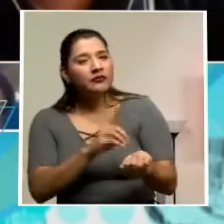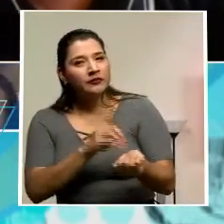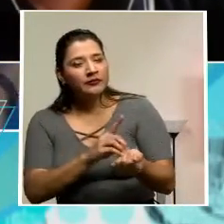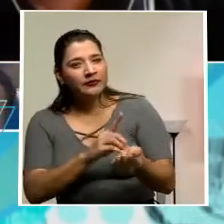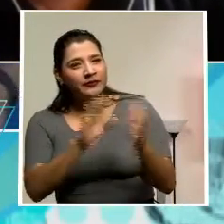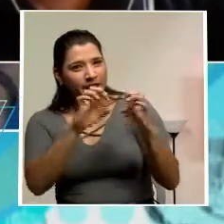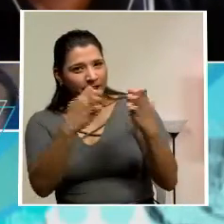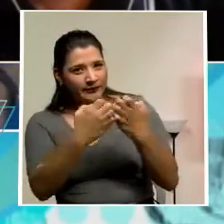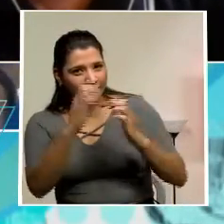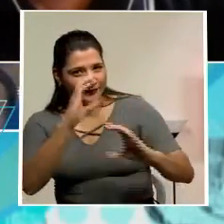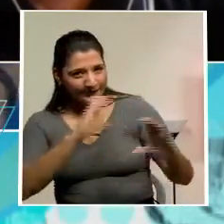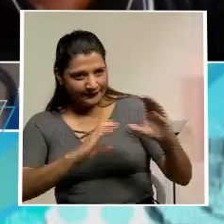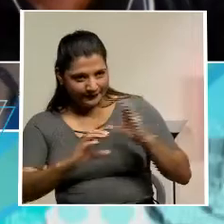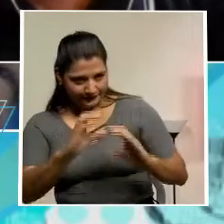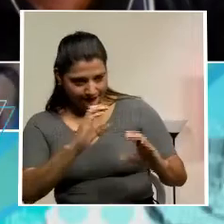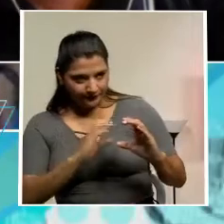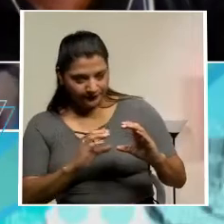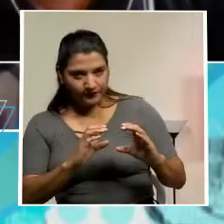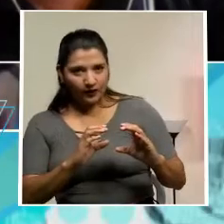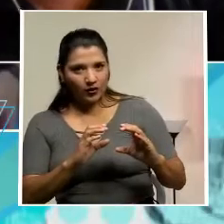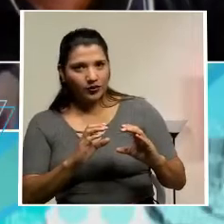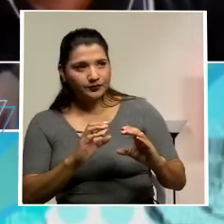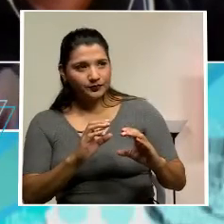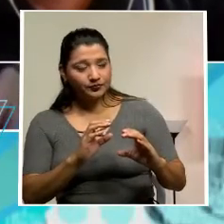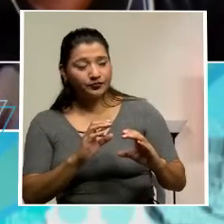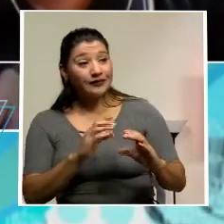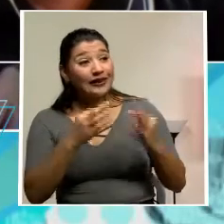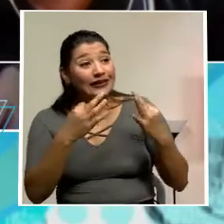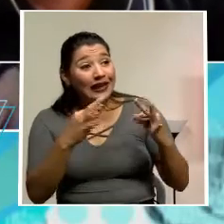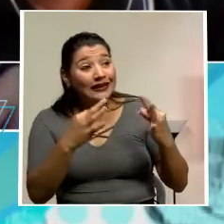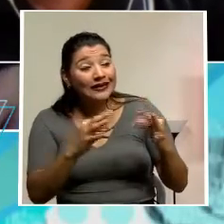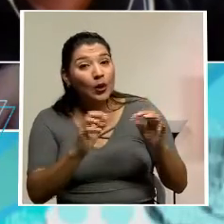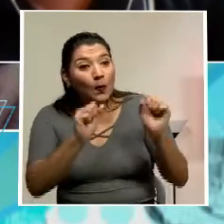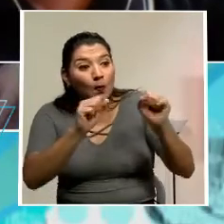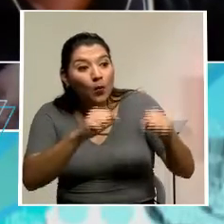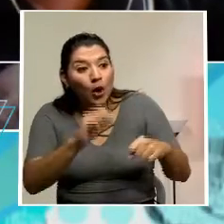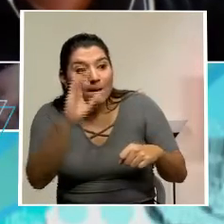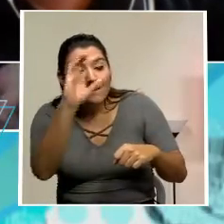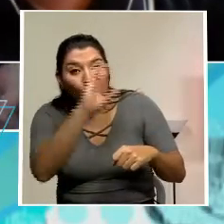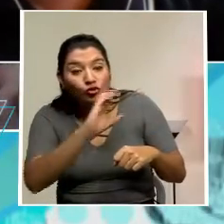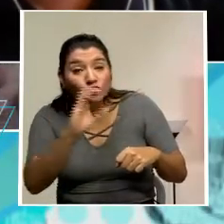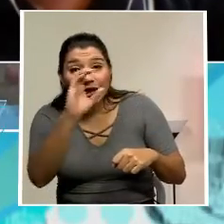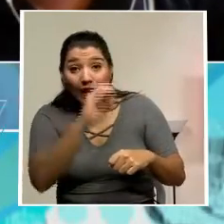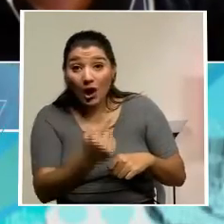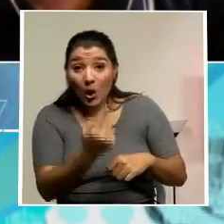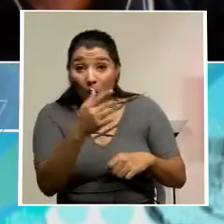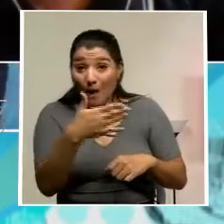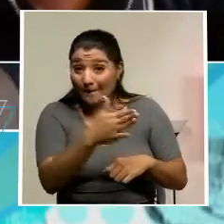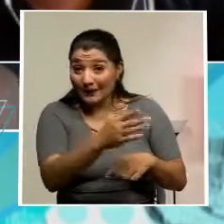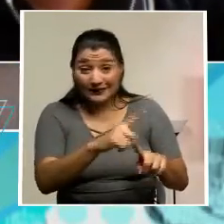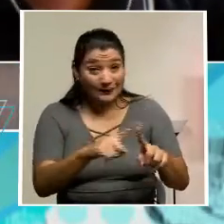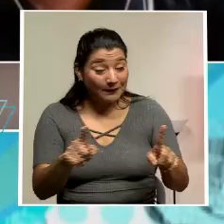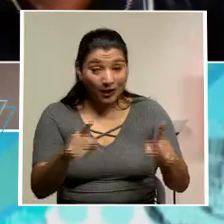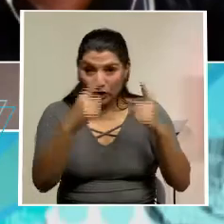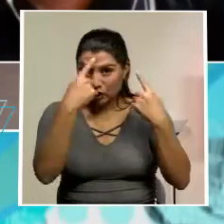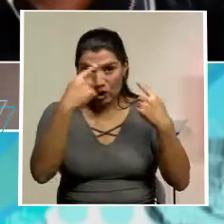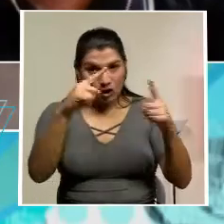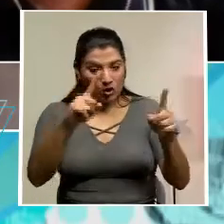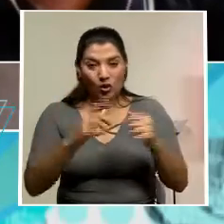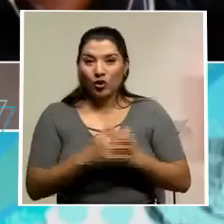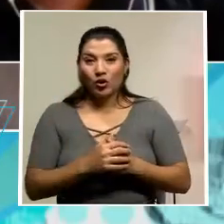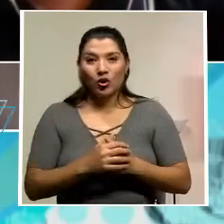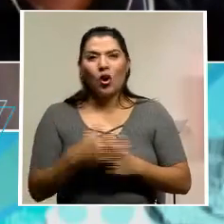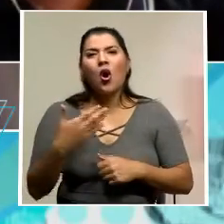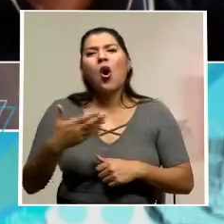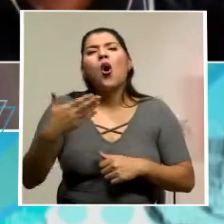equipo científico en el que usted participa estuvo tratando de encontrar algún espécimen, pero no lo logró. ¿Cuándo fueron